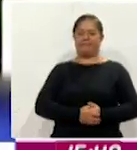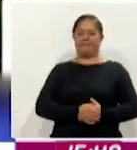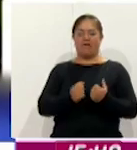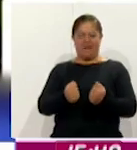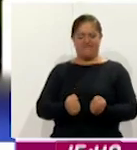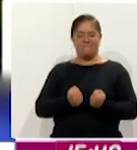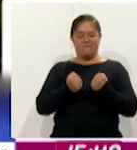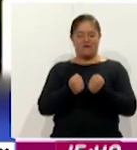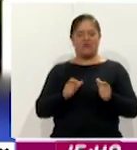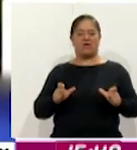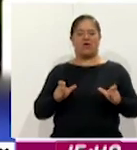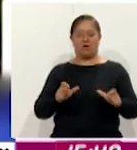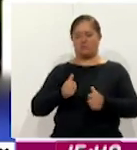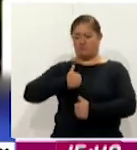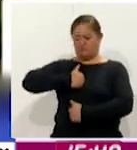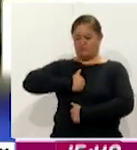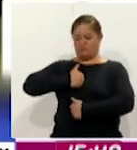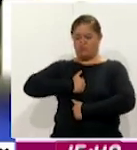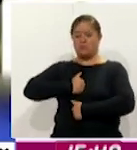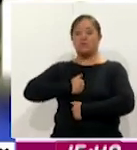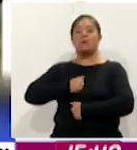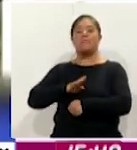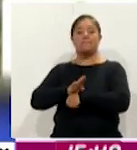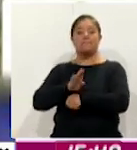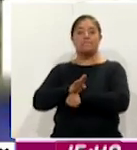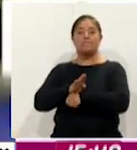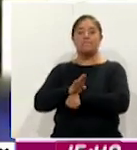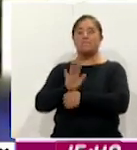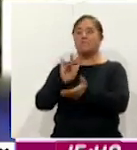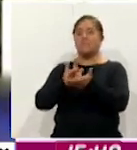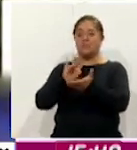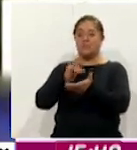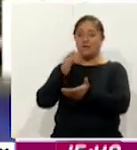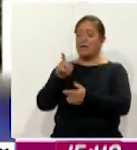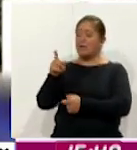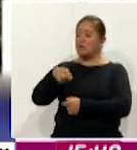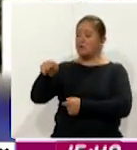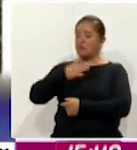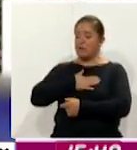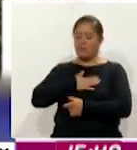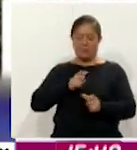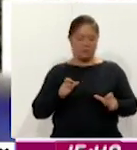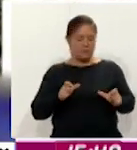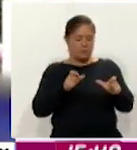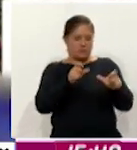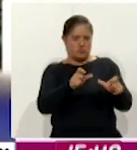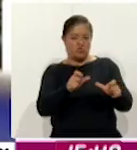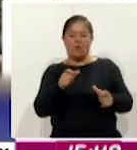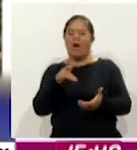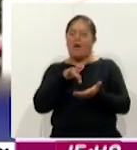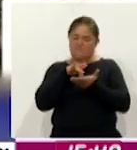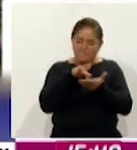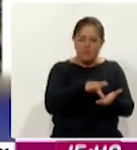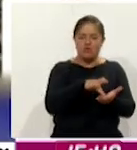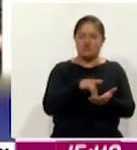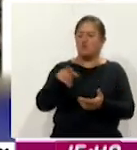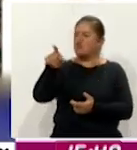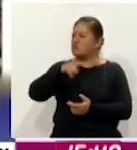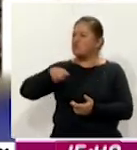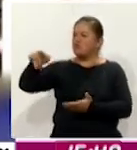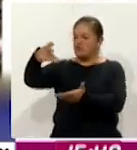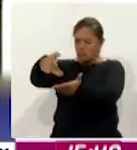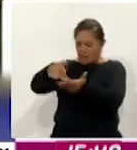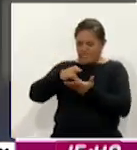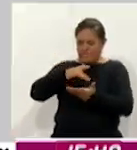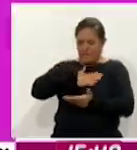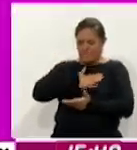Fuerza Armada Nacional Bolivariana, gracias por tanta lealtad, gracias por tanto apoyo de los militares